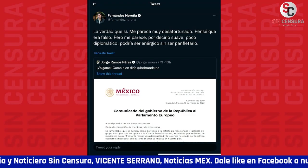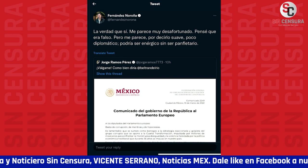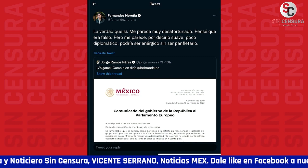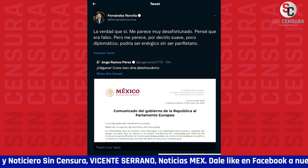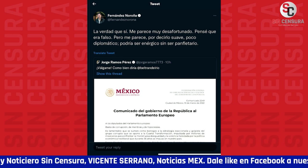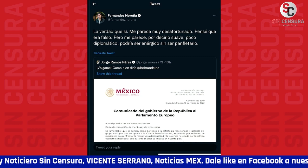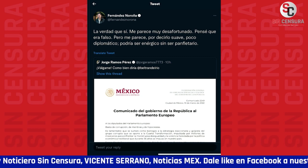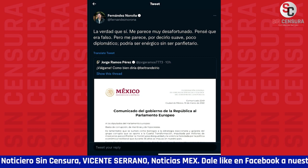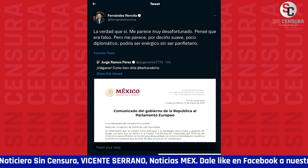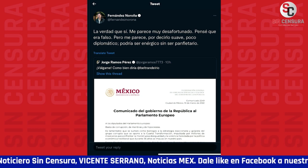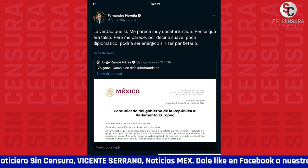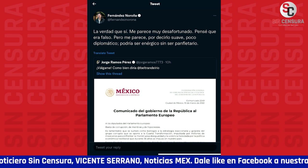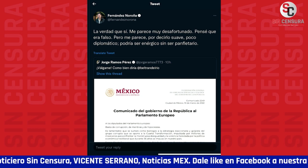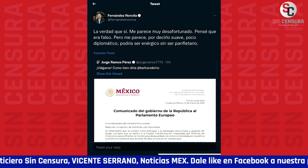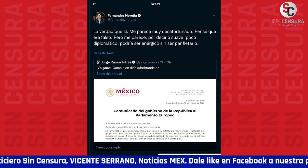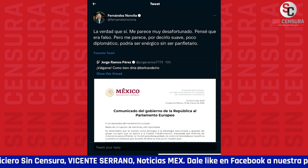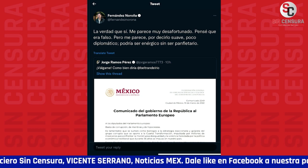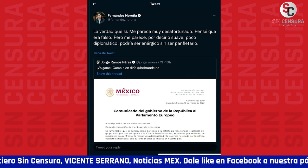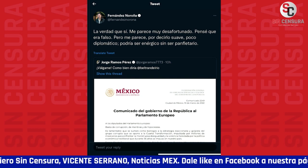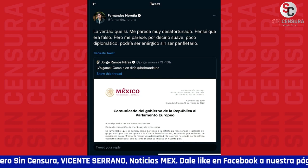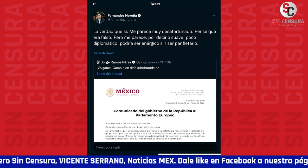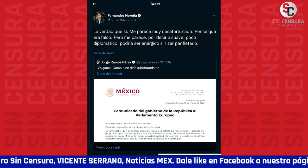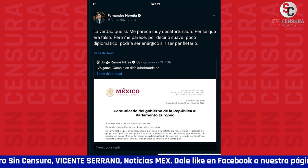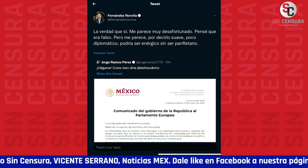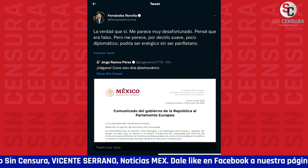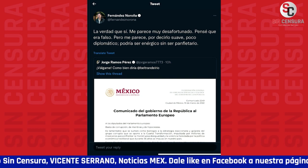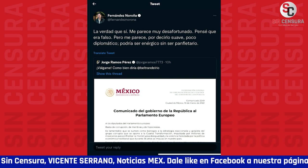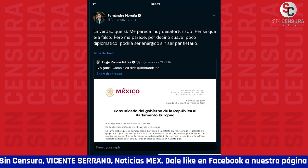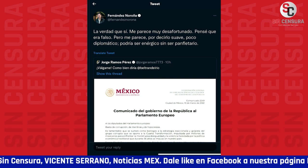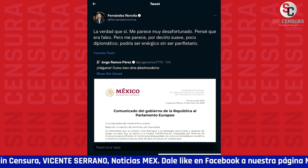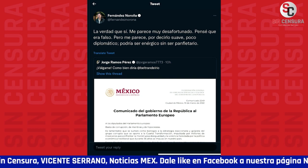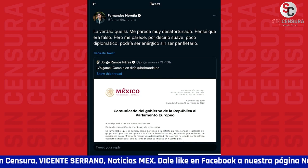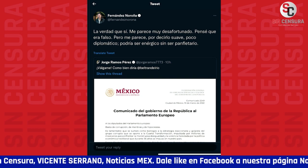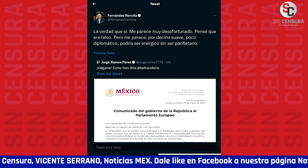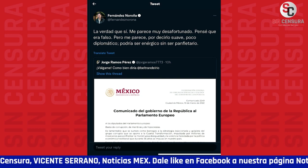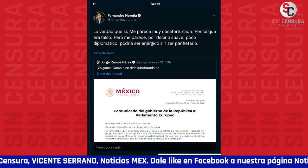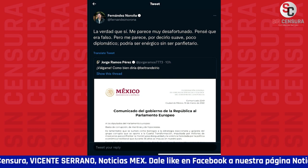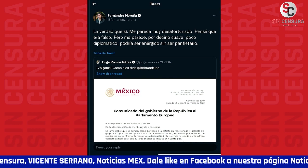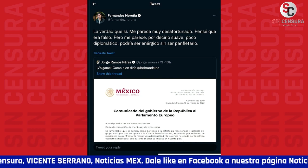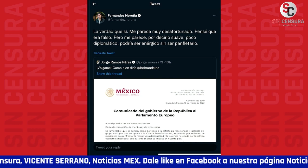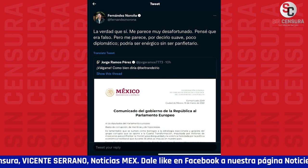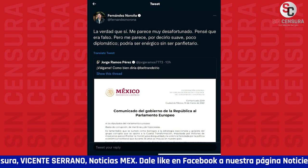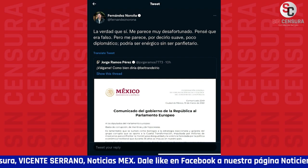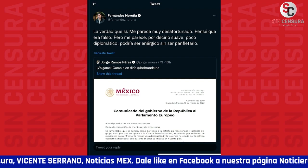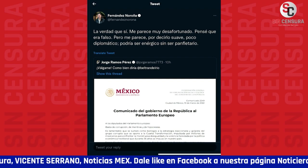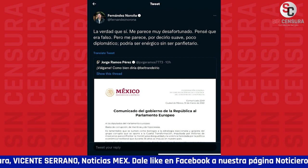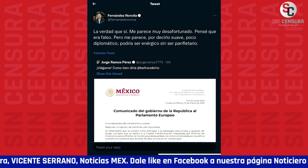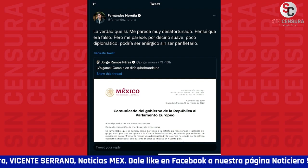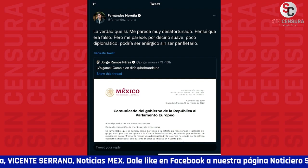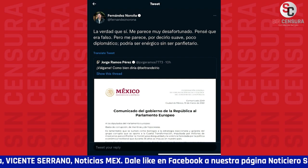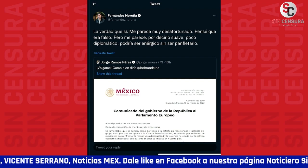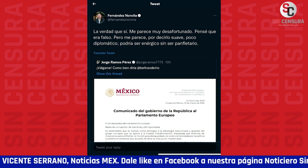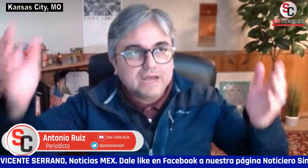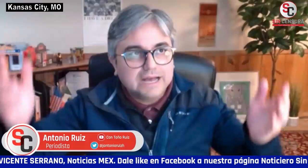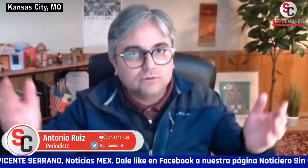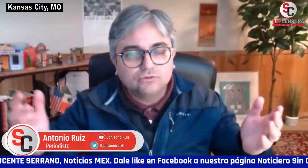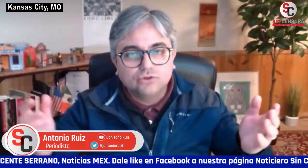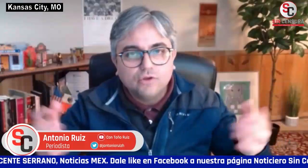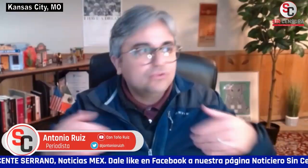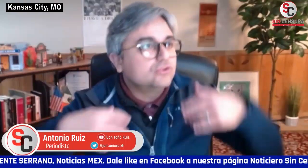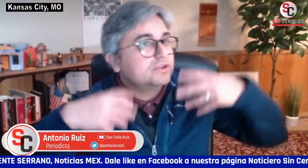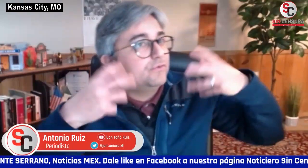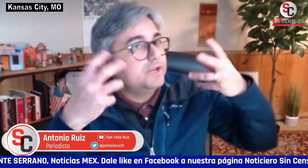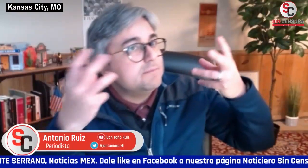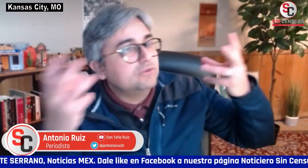discurso, ¿no? El discurso dominguero en el que señores excelentísimos